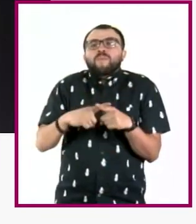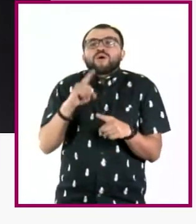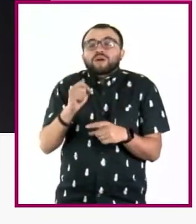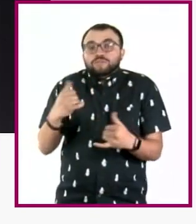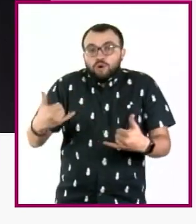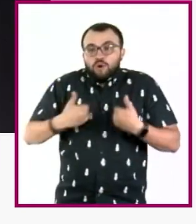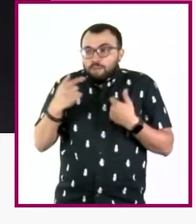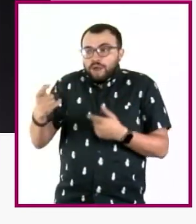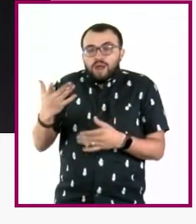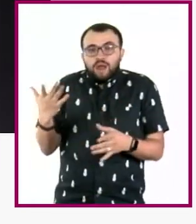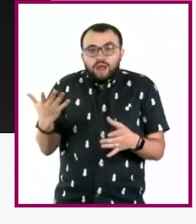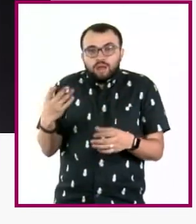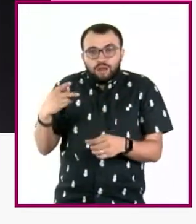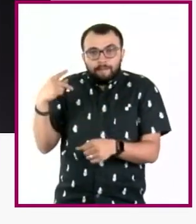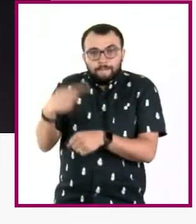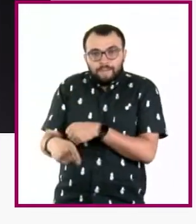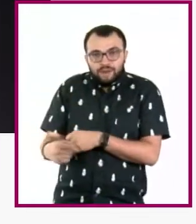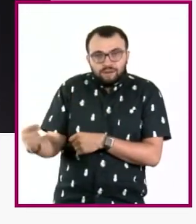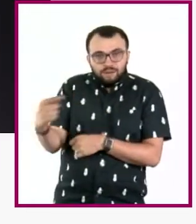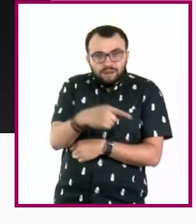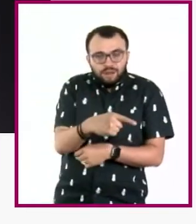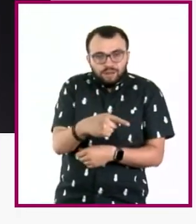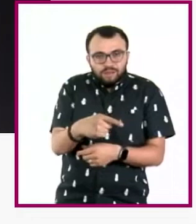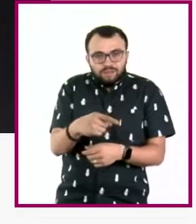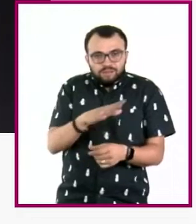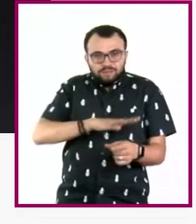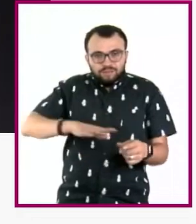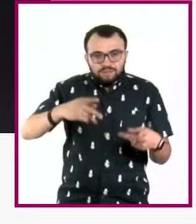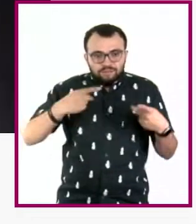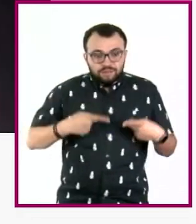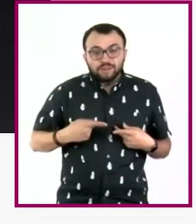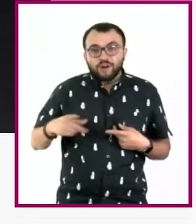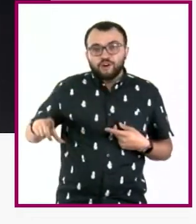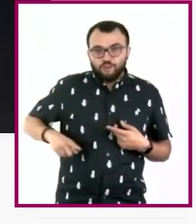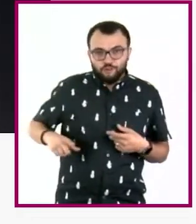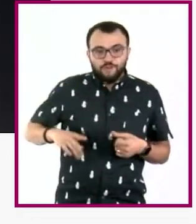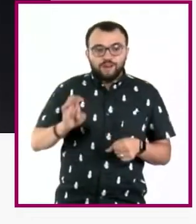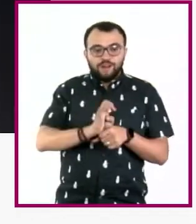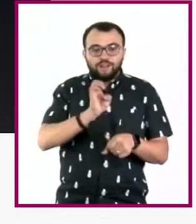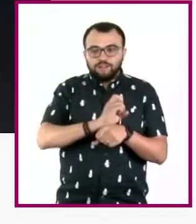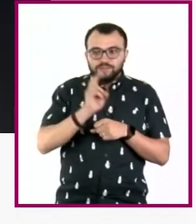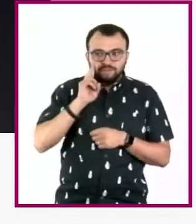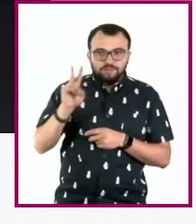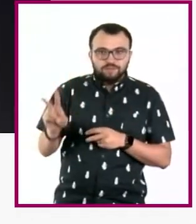Y ante esa amenaza, el papel del Estado, el papel que se veía el Estado